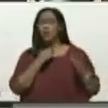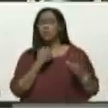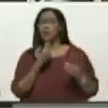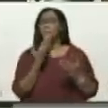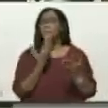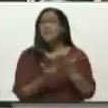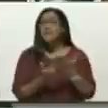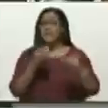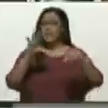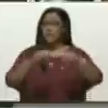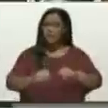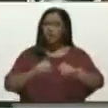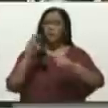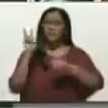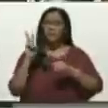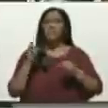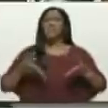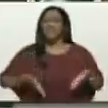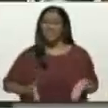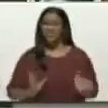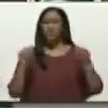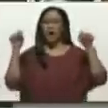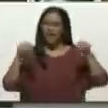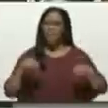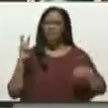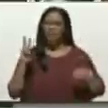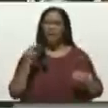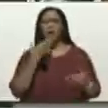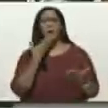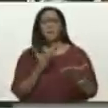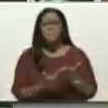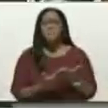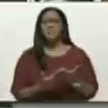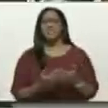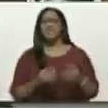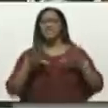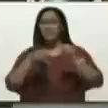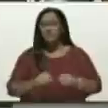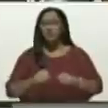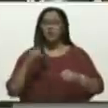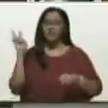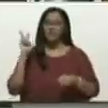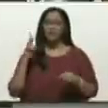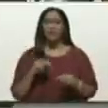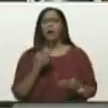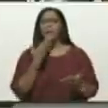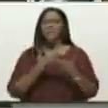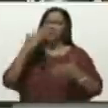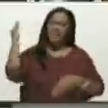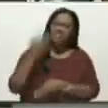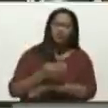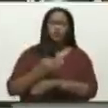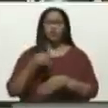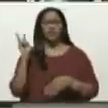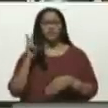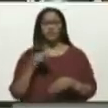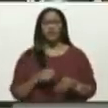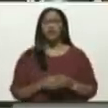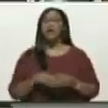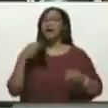Venezuela, que habiendo nacido en Venezuela, piden intervenciones, han pedido sanciones, han puesto al pueblo de Venezuela en peligro,